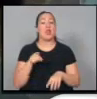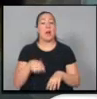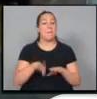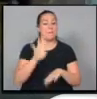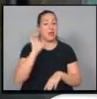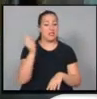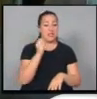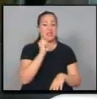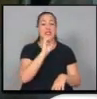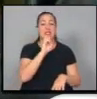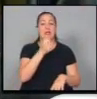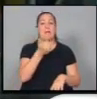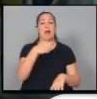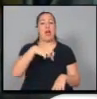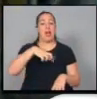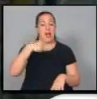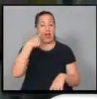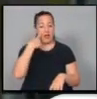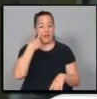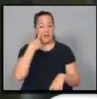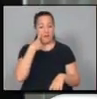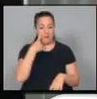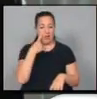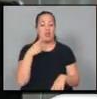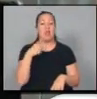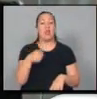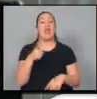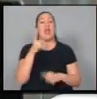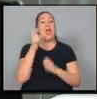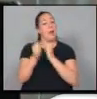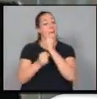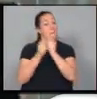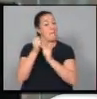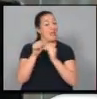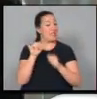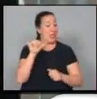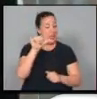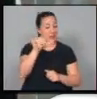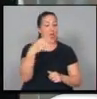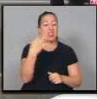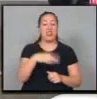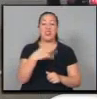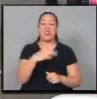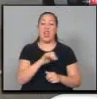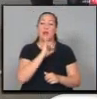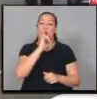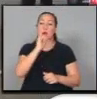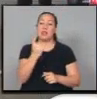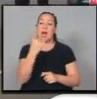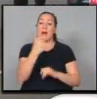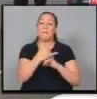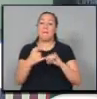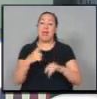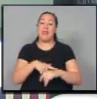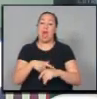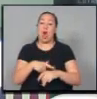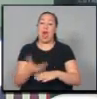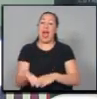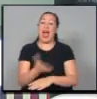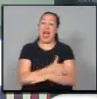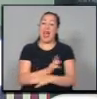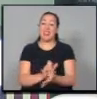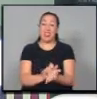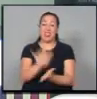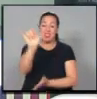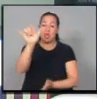llama API, Sistema de Información Anticipada de Pasajeros. Las empresas, las aéreas, deberán informar media hora antes de despegar o aterrizar todo dato